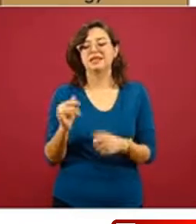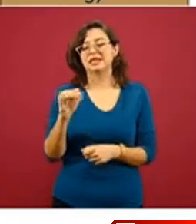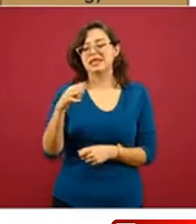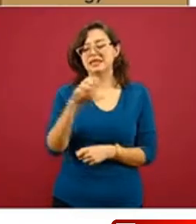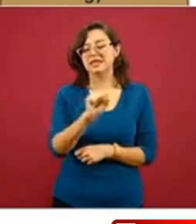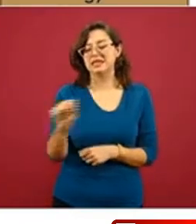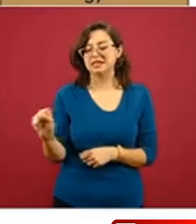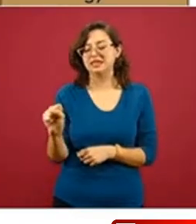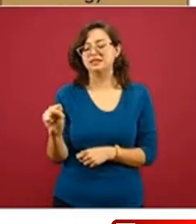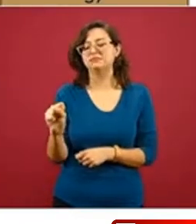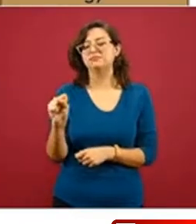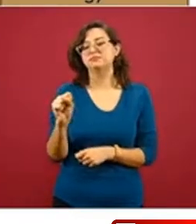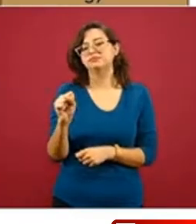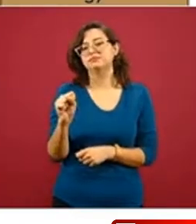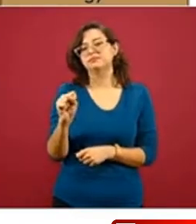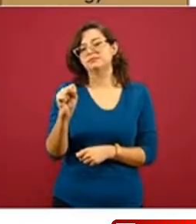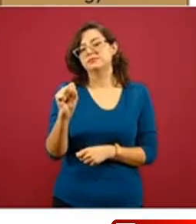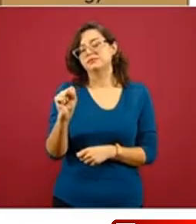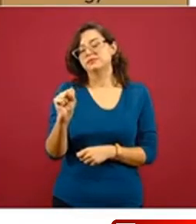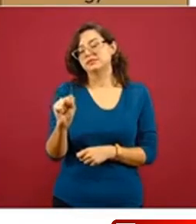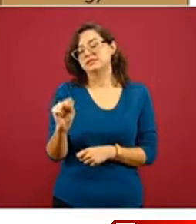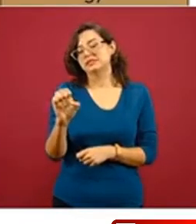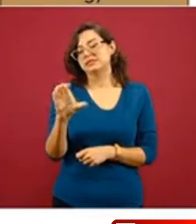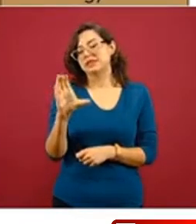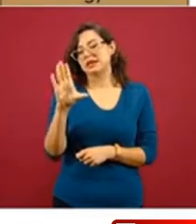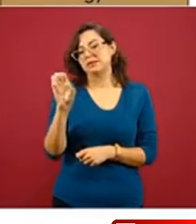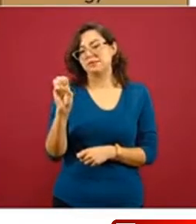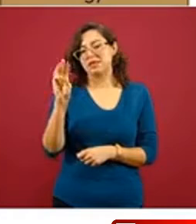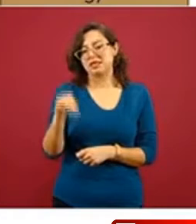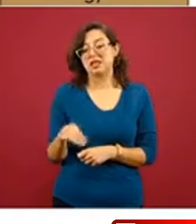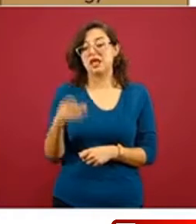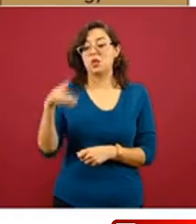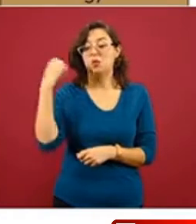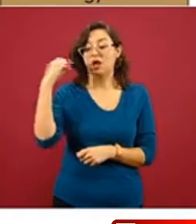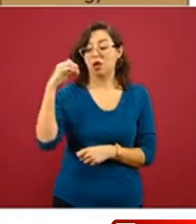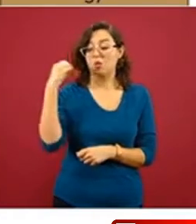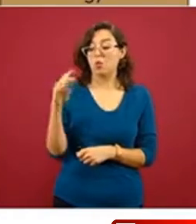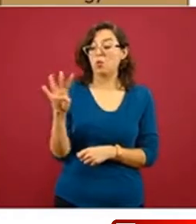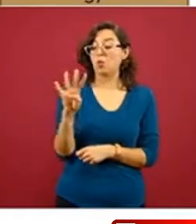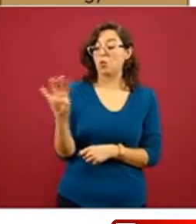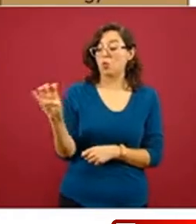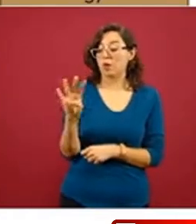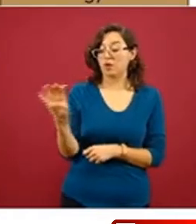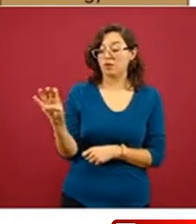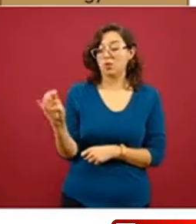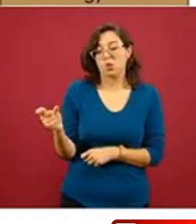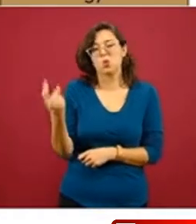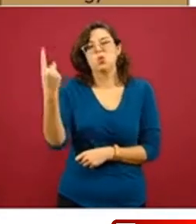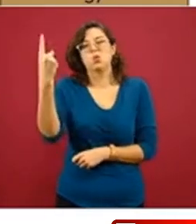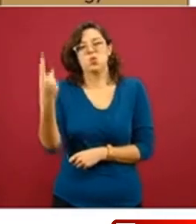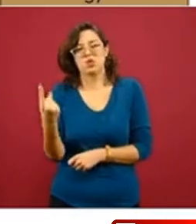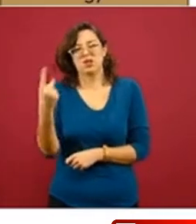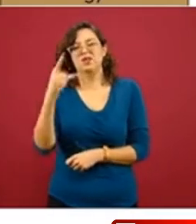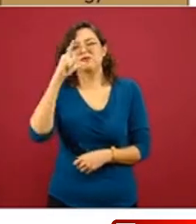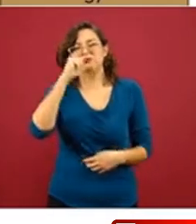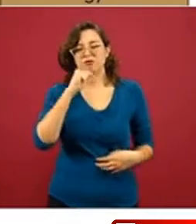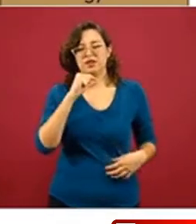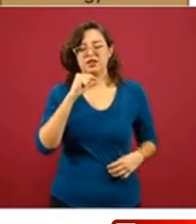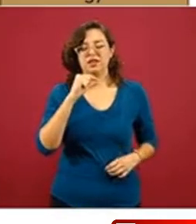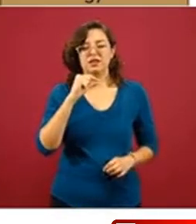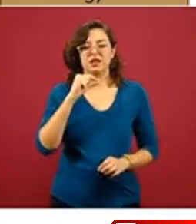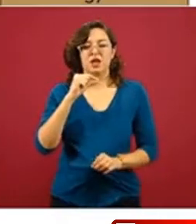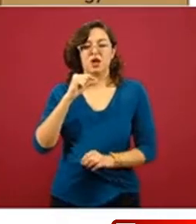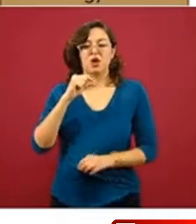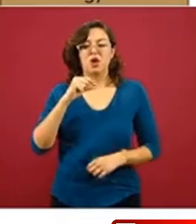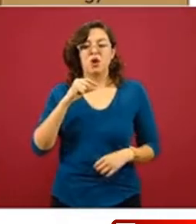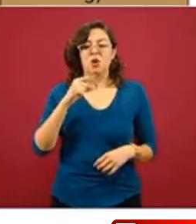las 476 que tienen ellos en Oaxaca, solo esta, y no fue en sí la unidad, fue únicamente el